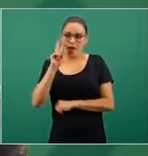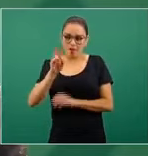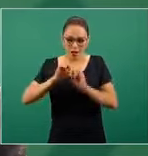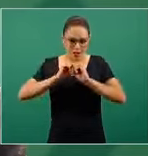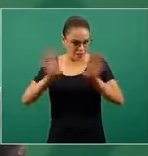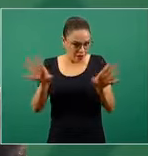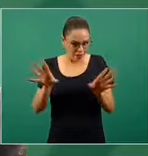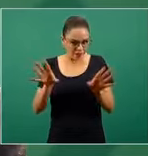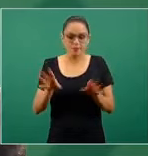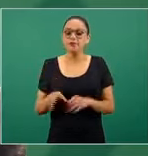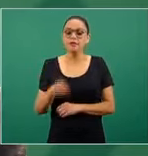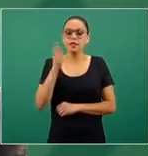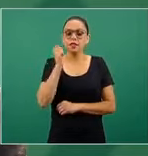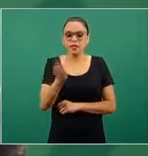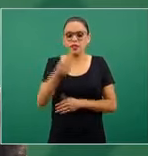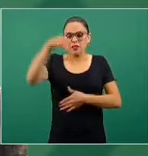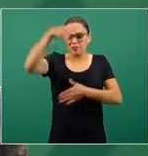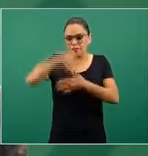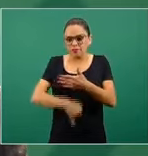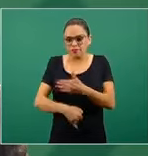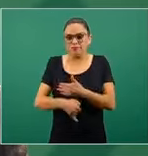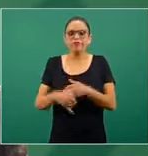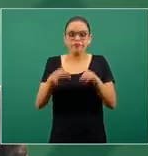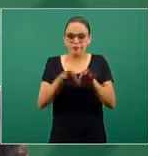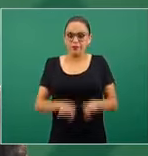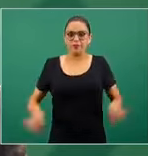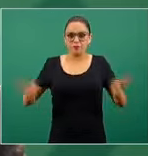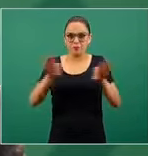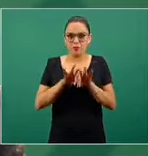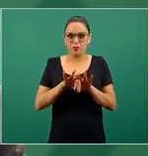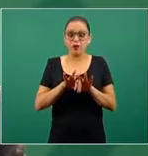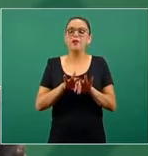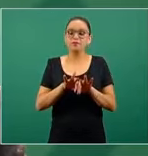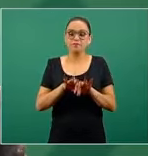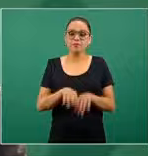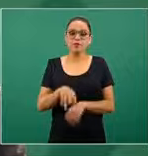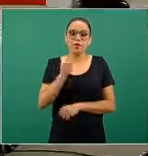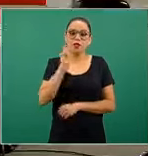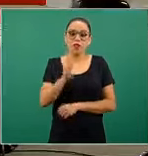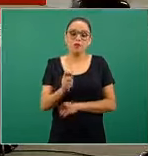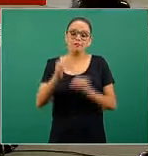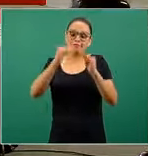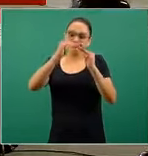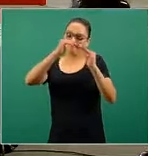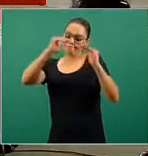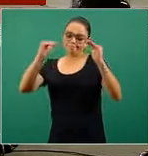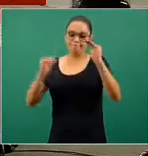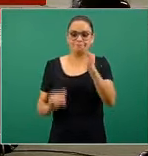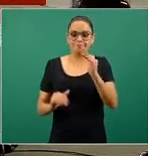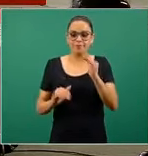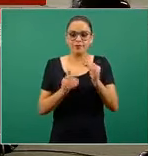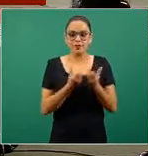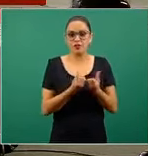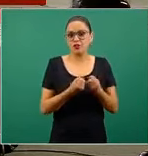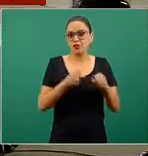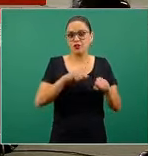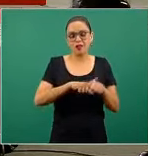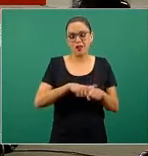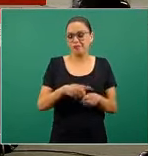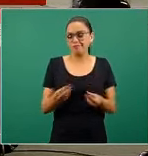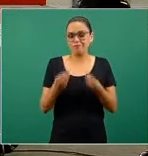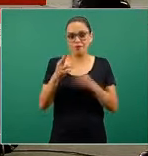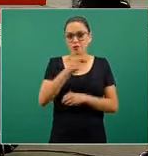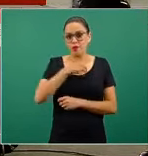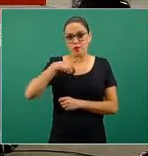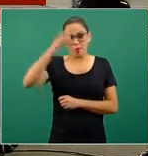además tiene un trasfondo muy importante, que es la realidad social. La desigualdad social, nunca debemos olvidarlo, es